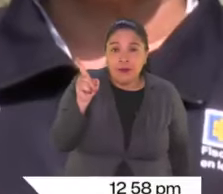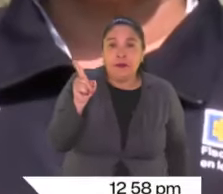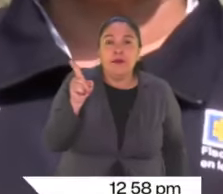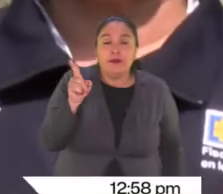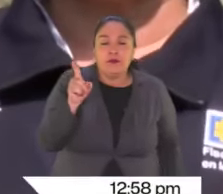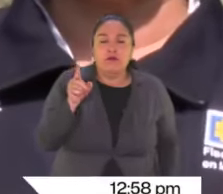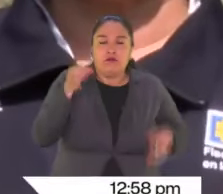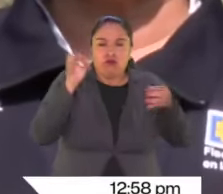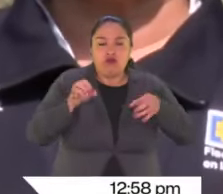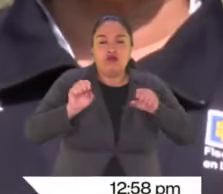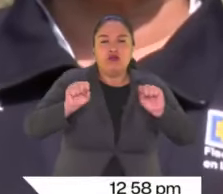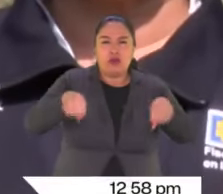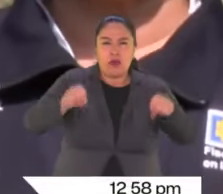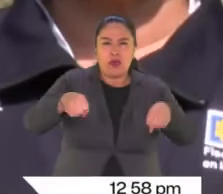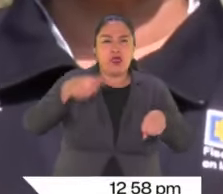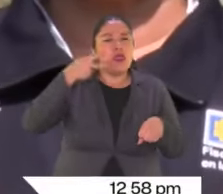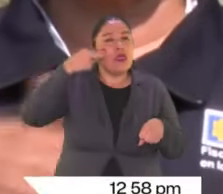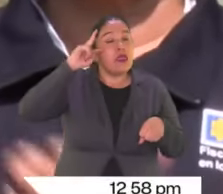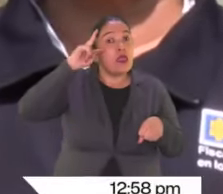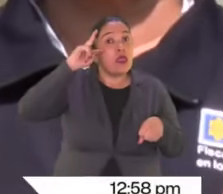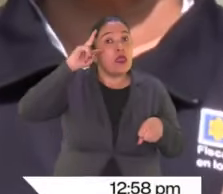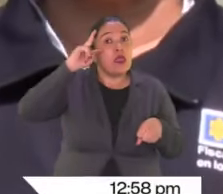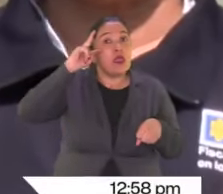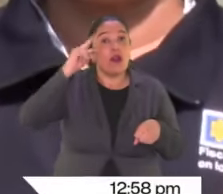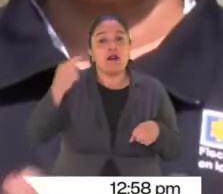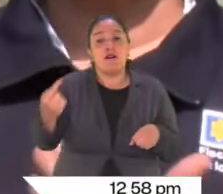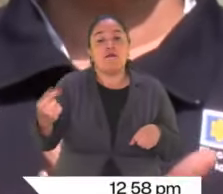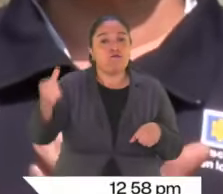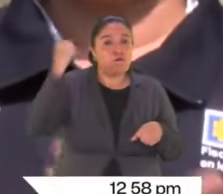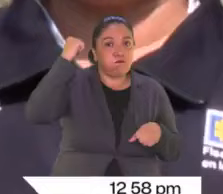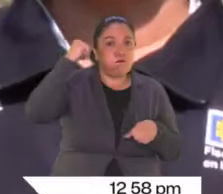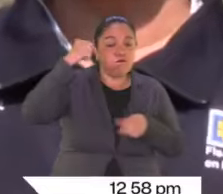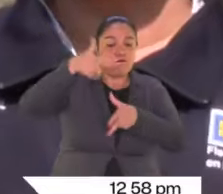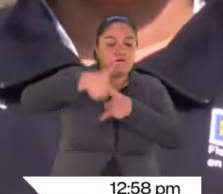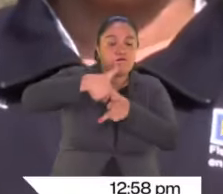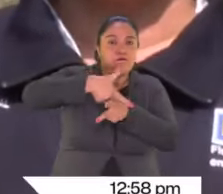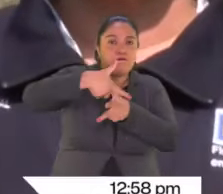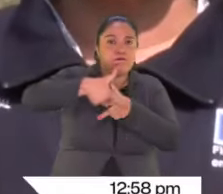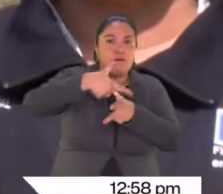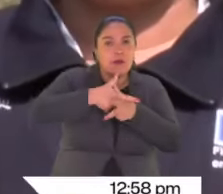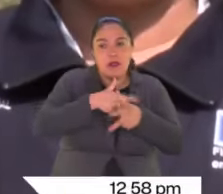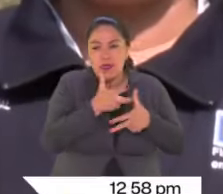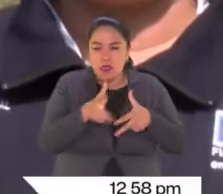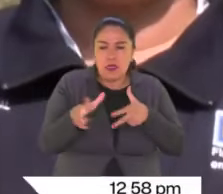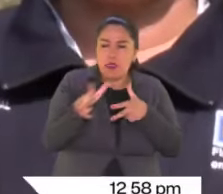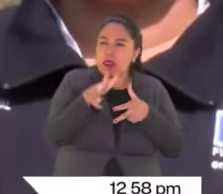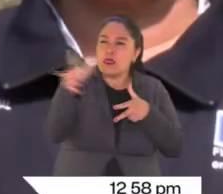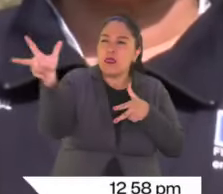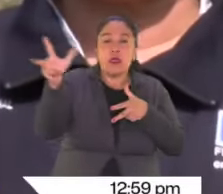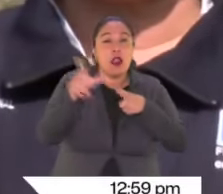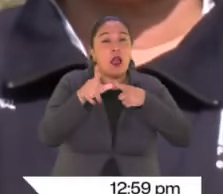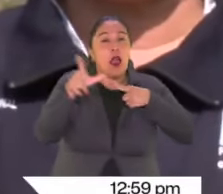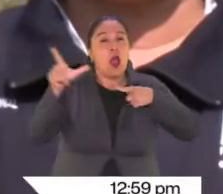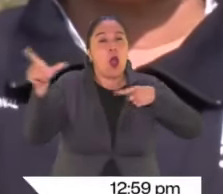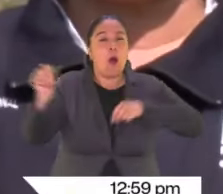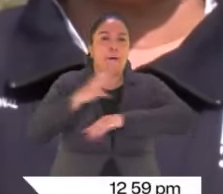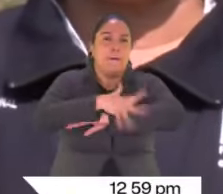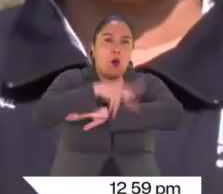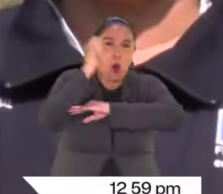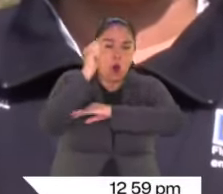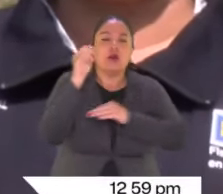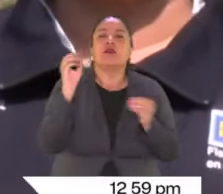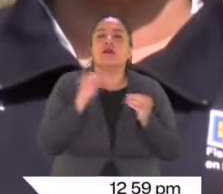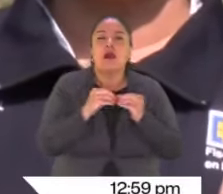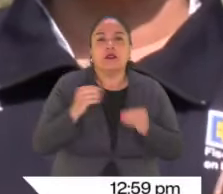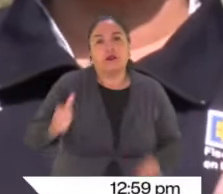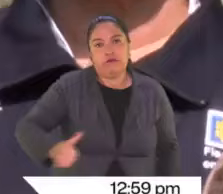como mototaxista, captaba a sus víctimas, las llevaba a lugares enmontados y allí no solo las robaba, sino que también